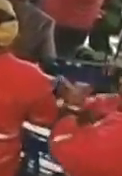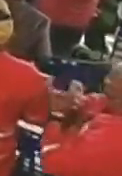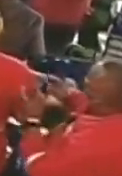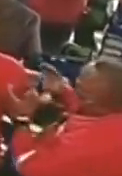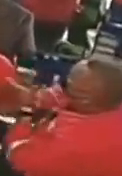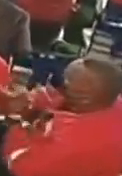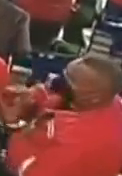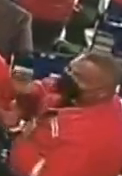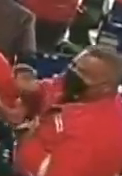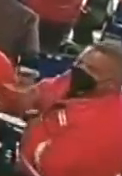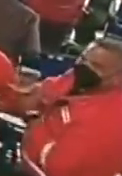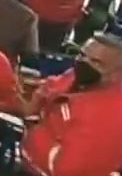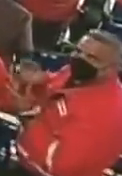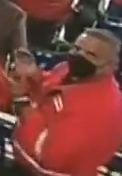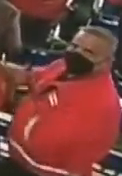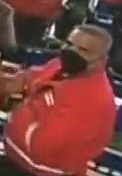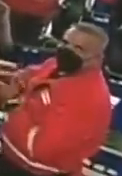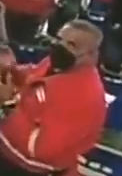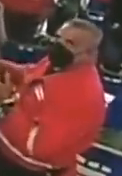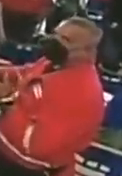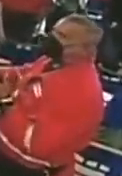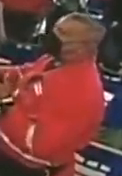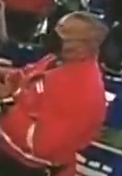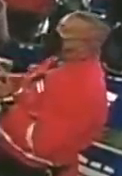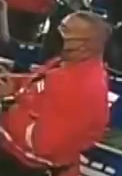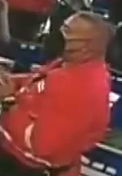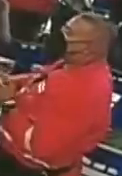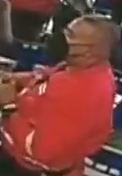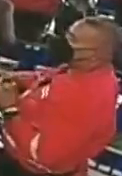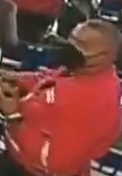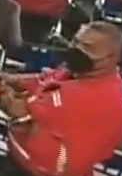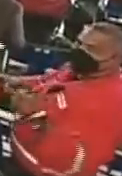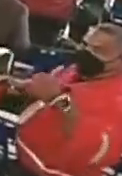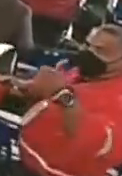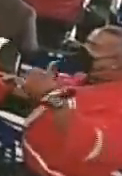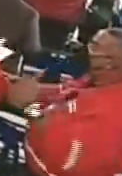hey, hey, hey, hey, hey, hey.